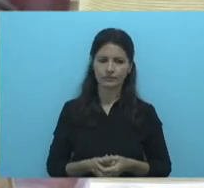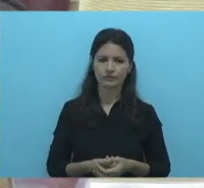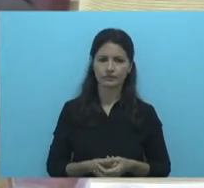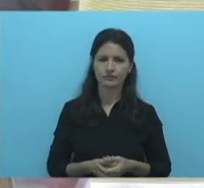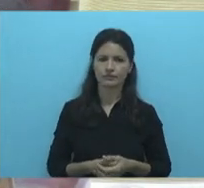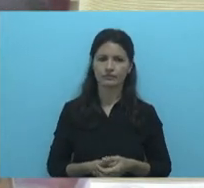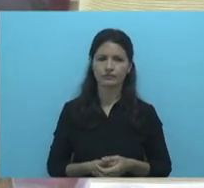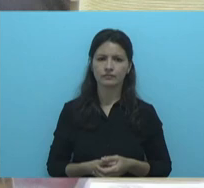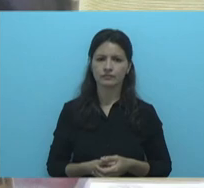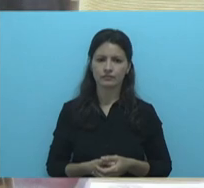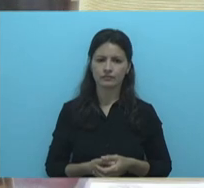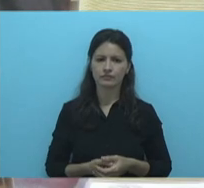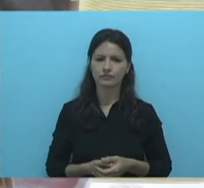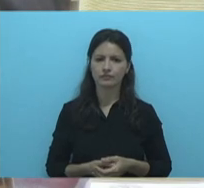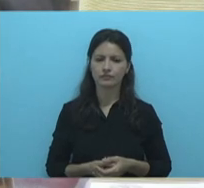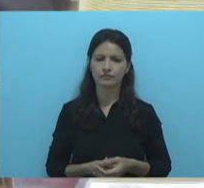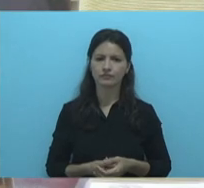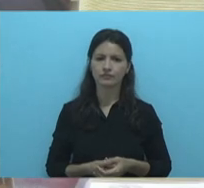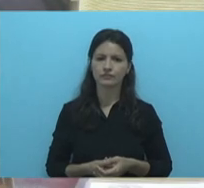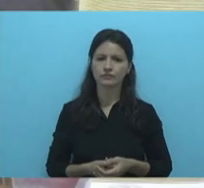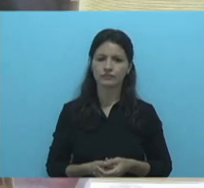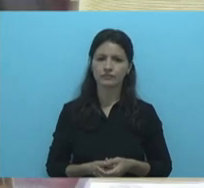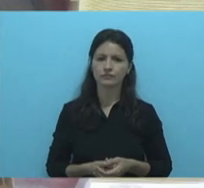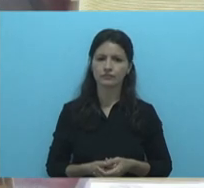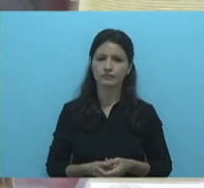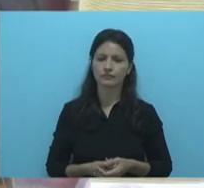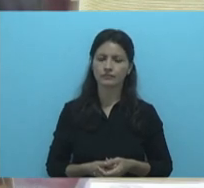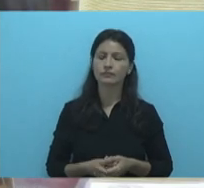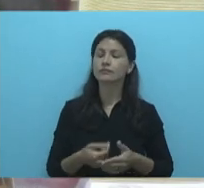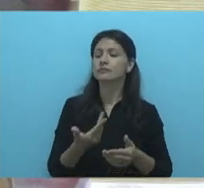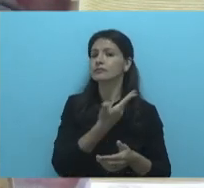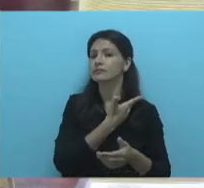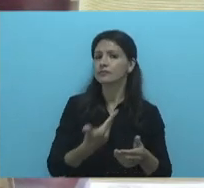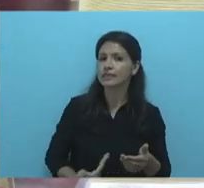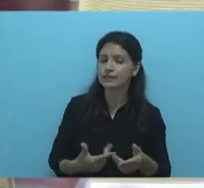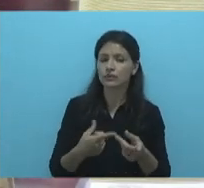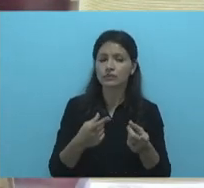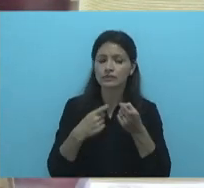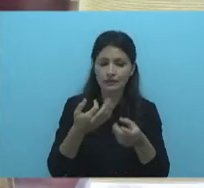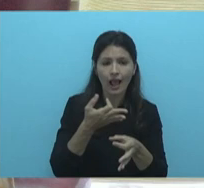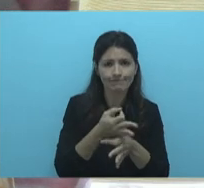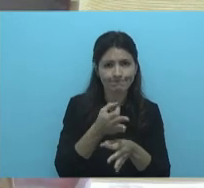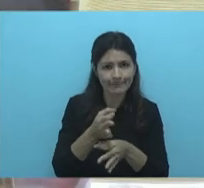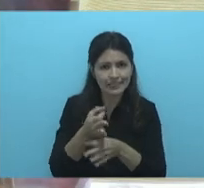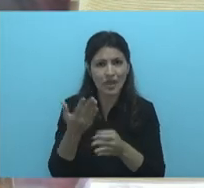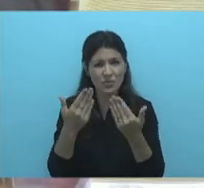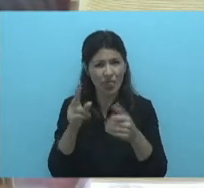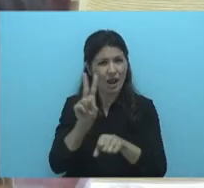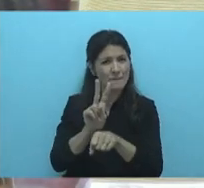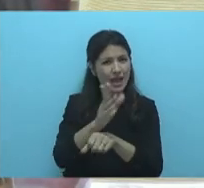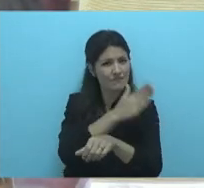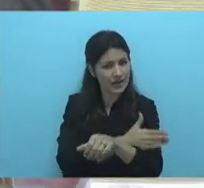Estado no solamente pueda formar a los ciudadanos para evitar estas modalidades delictivas, sino